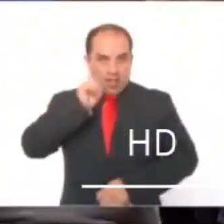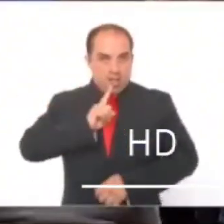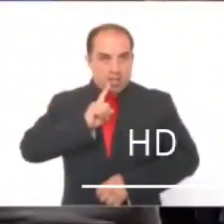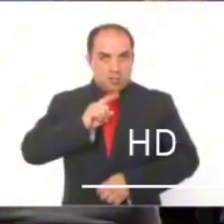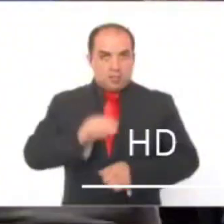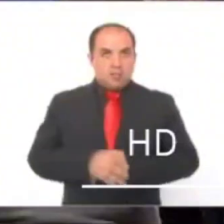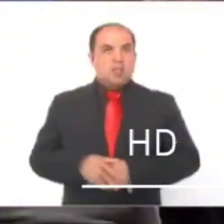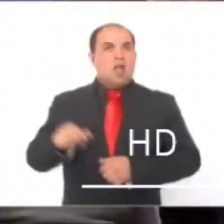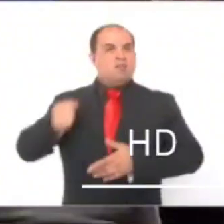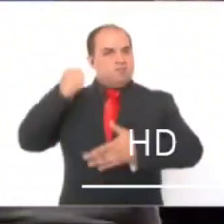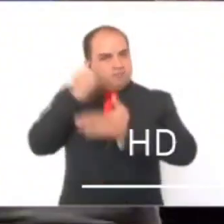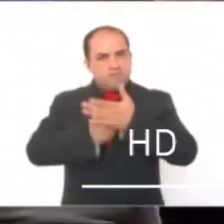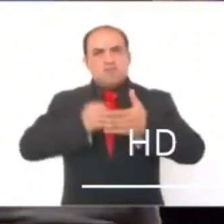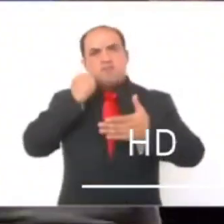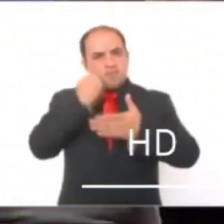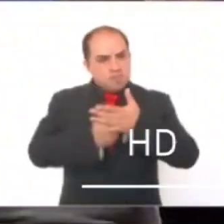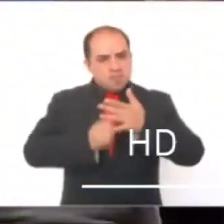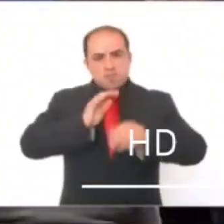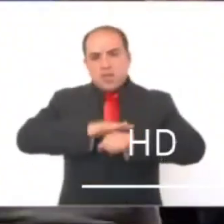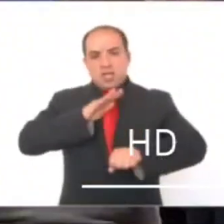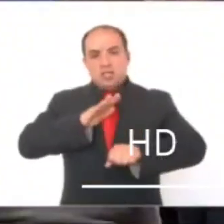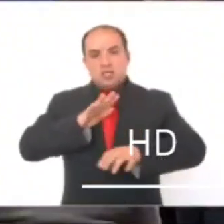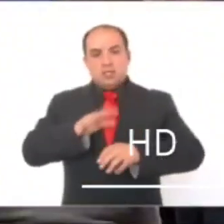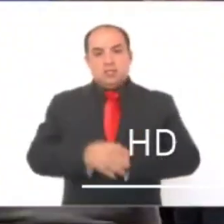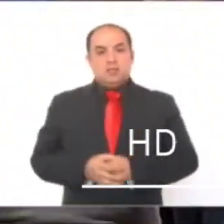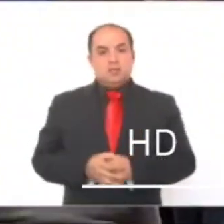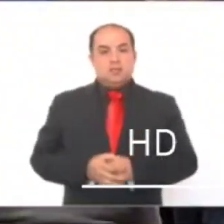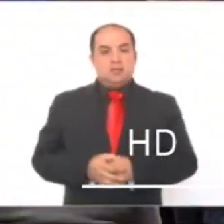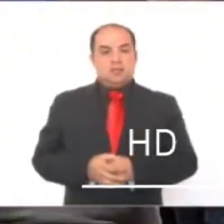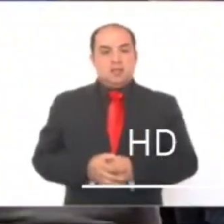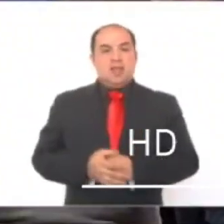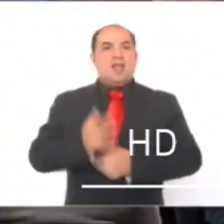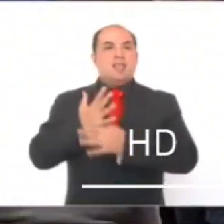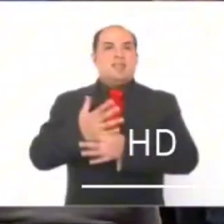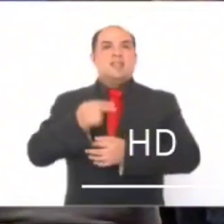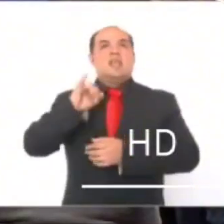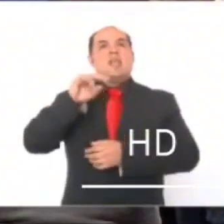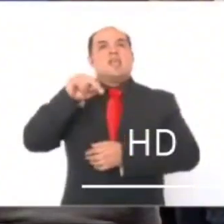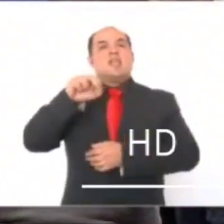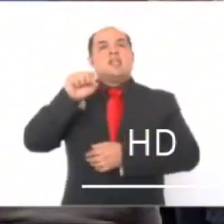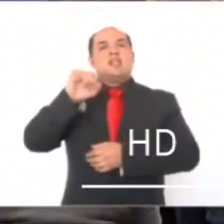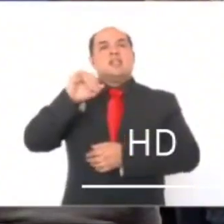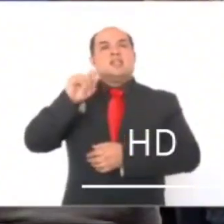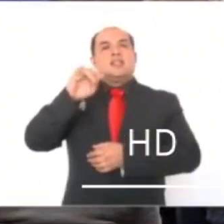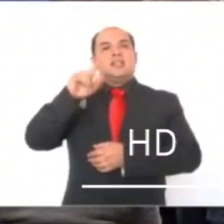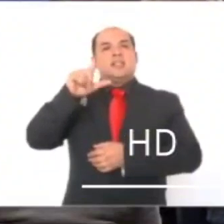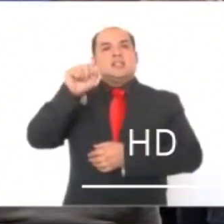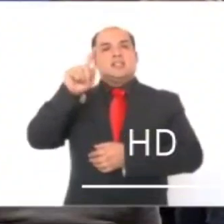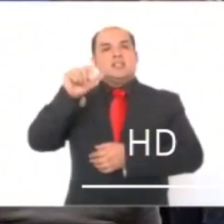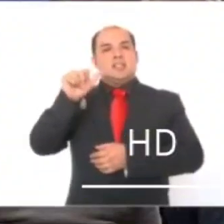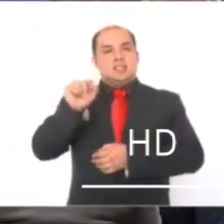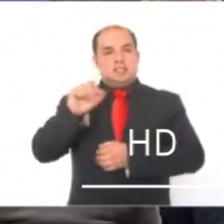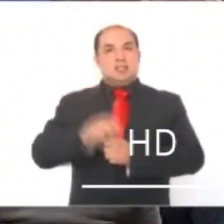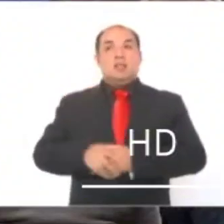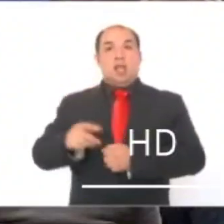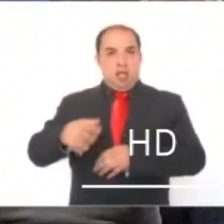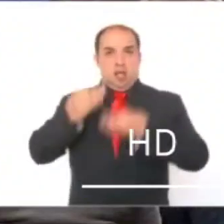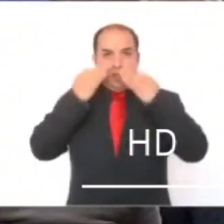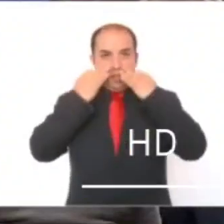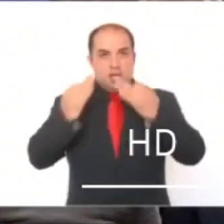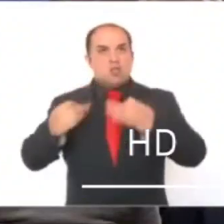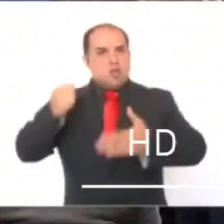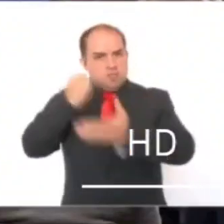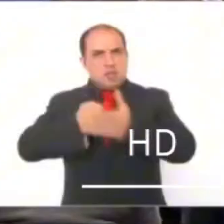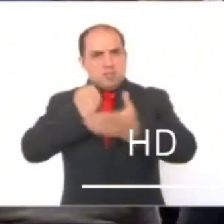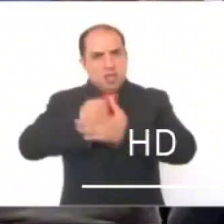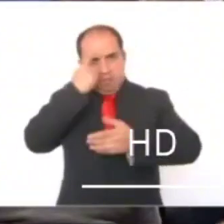la más insistente, ya que son insistencialistas, la más insistente, me consta, en